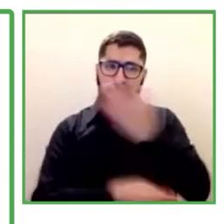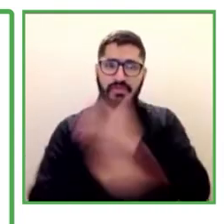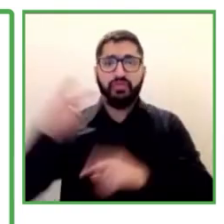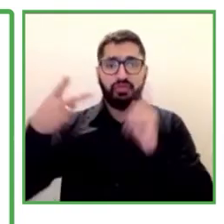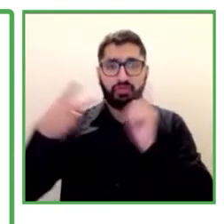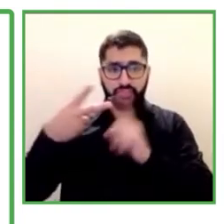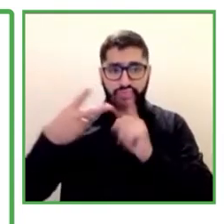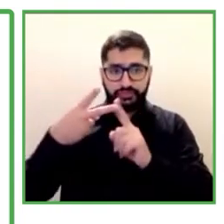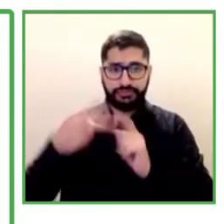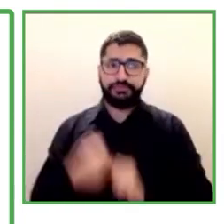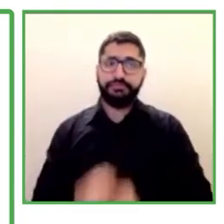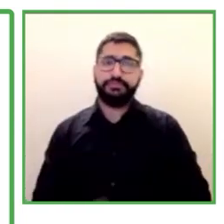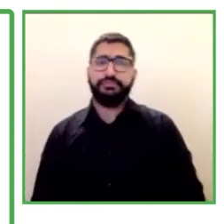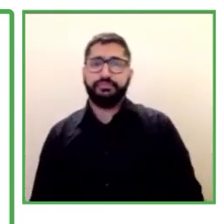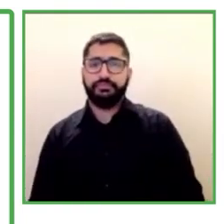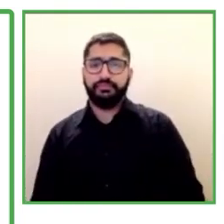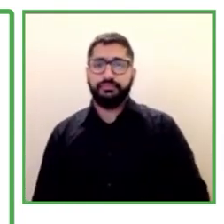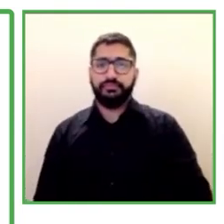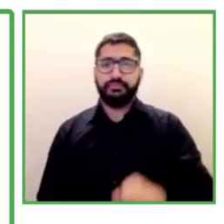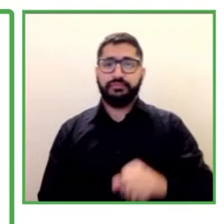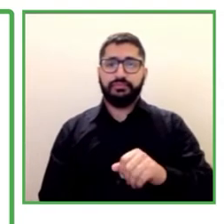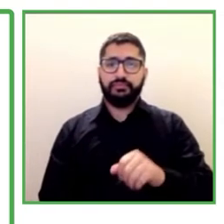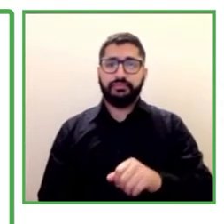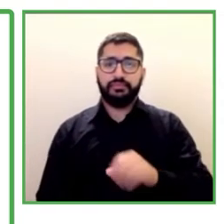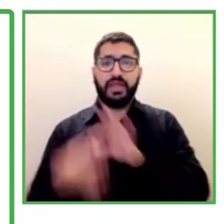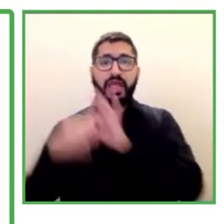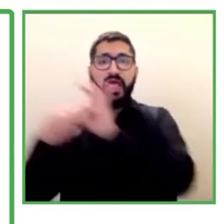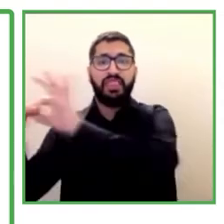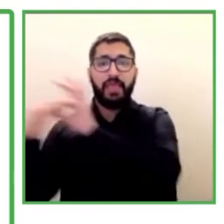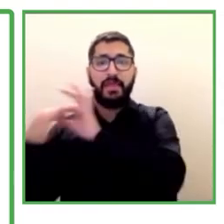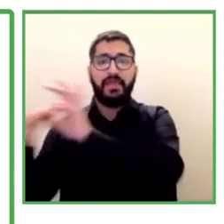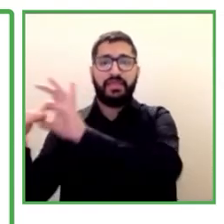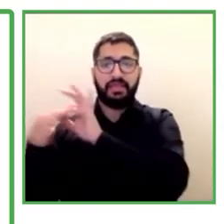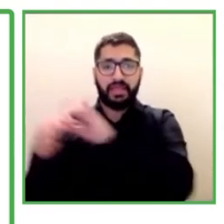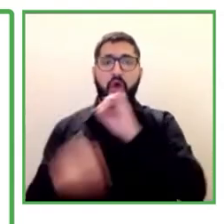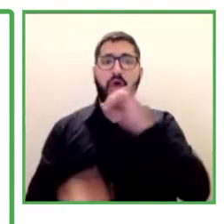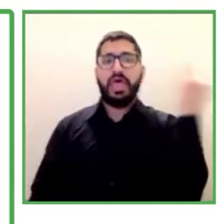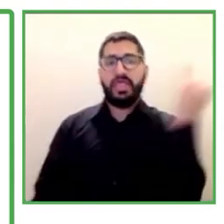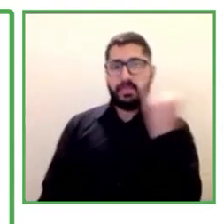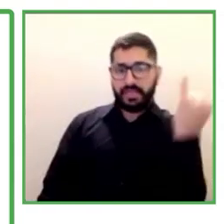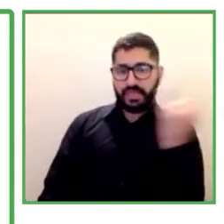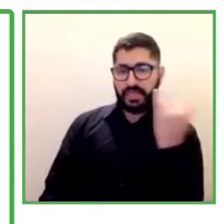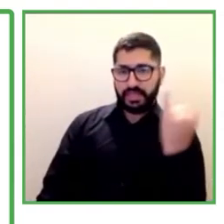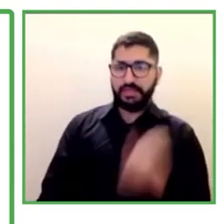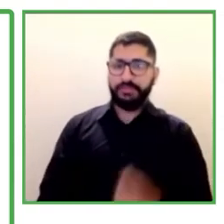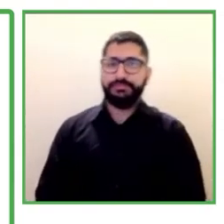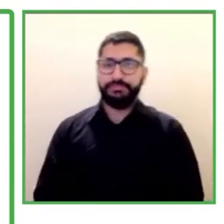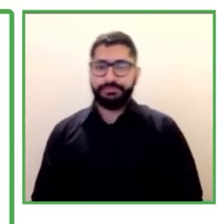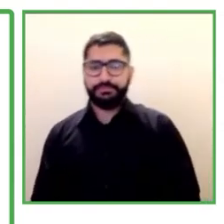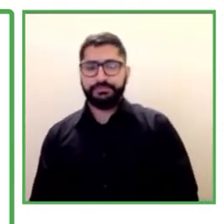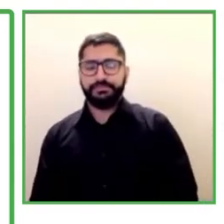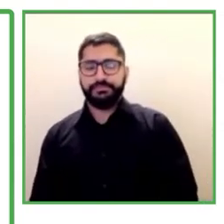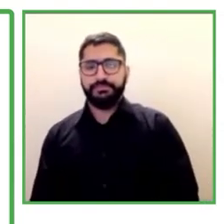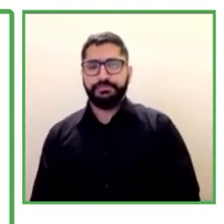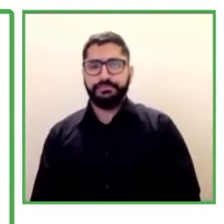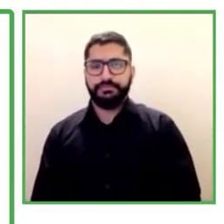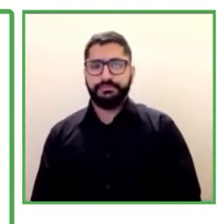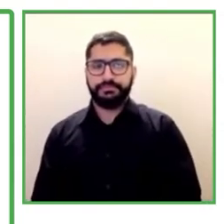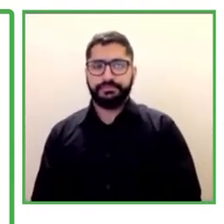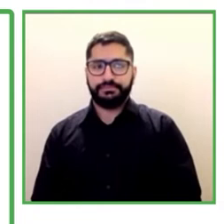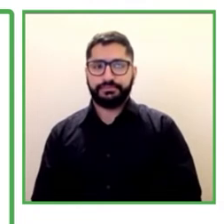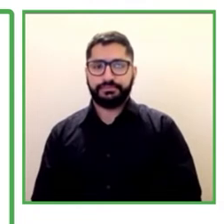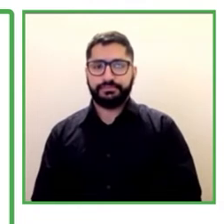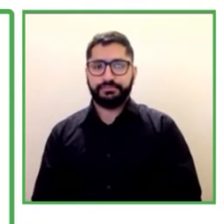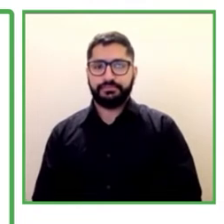línea independiente, y en tres momentos, en el retorno a su empresa de origen, en